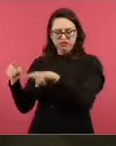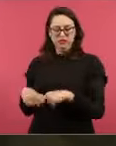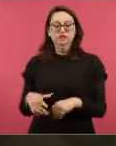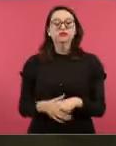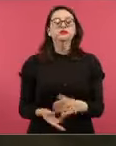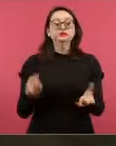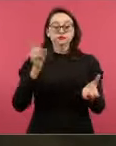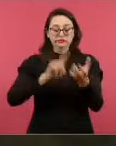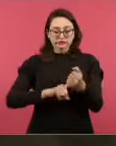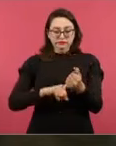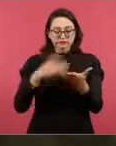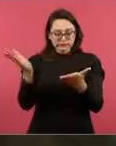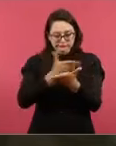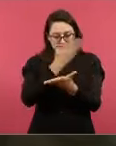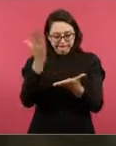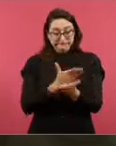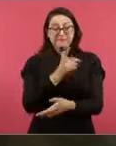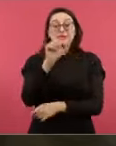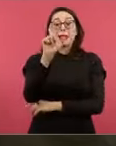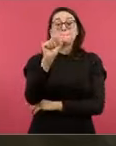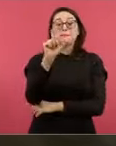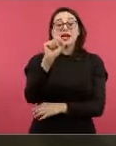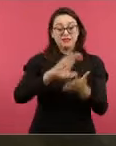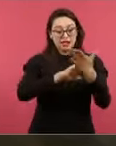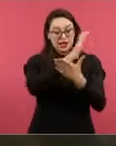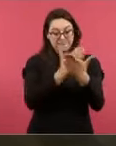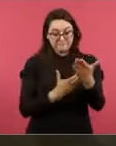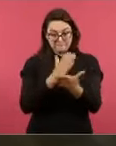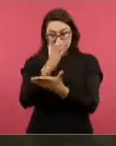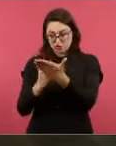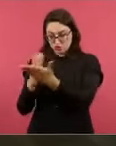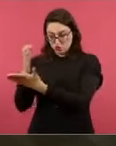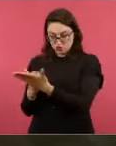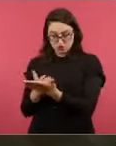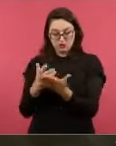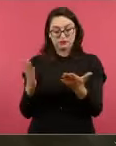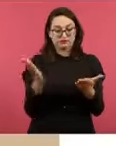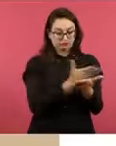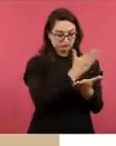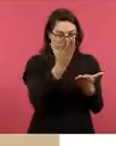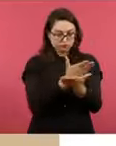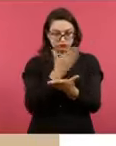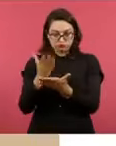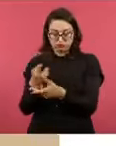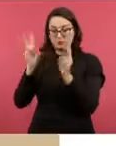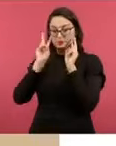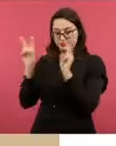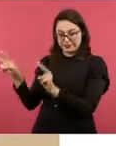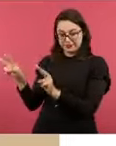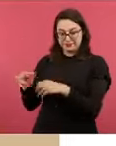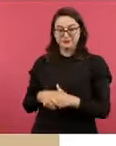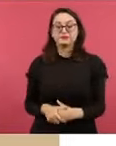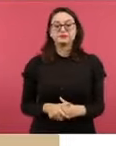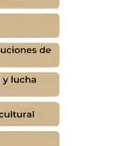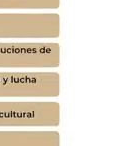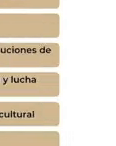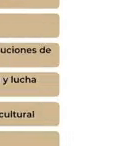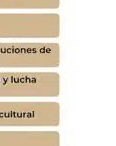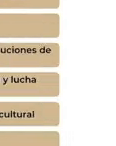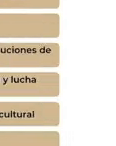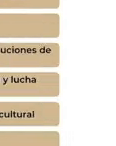20 capítulos que forman parte de la magna obra que ya tiene